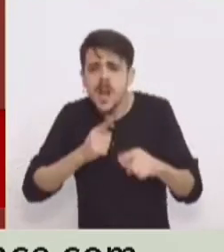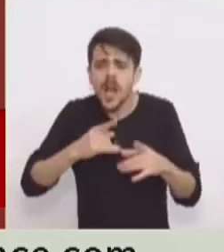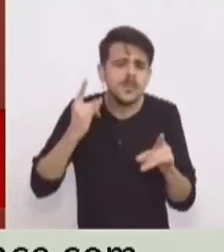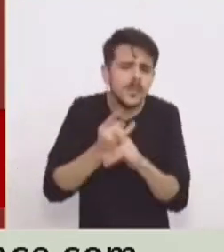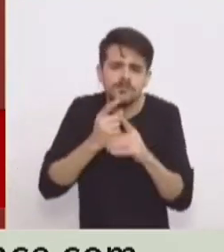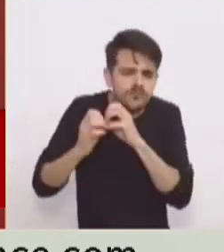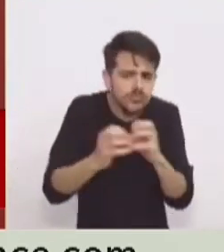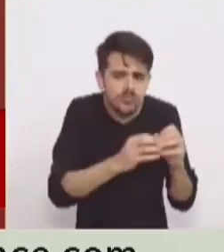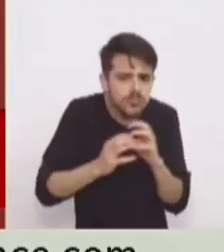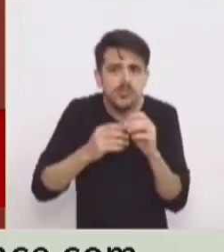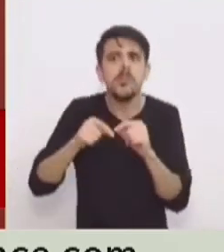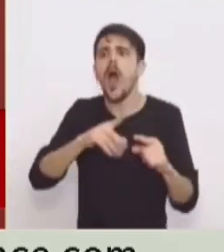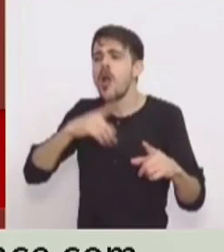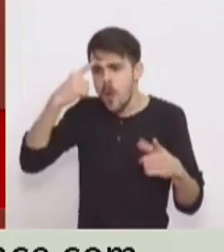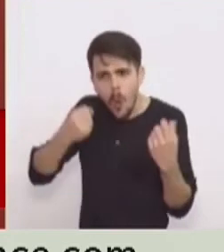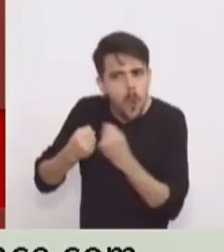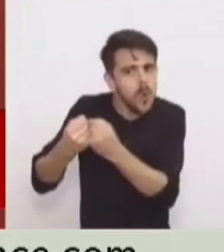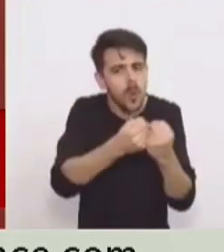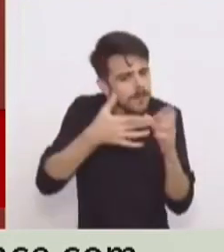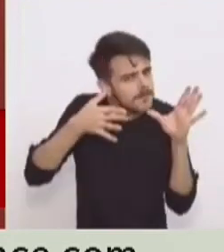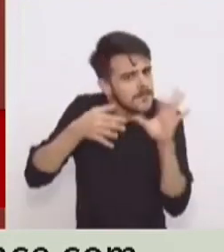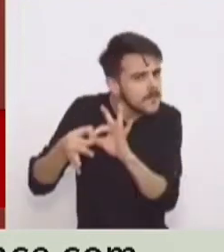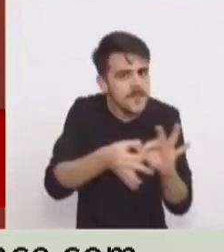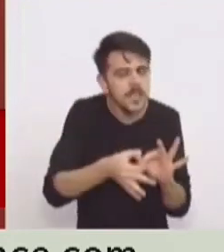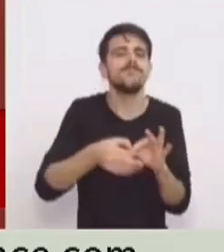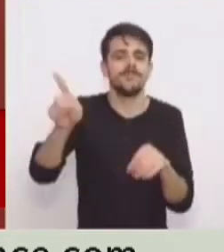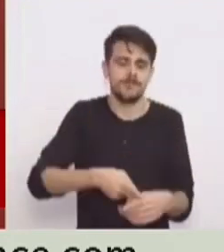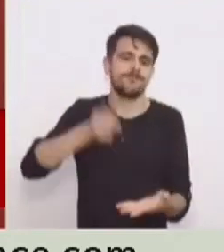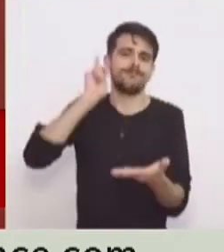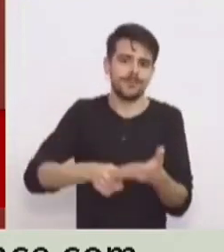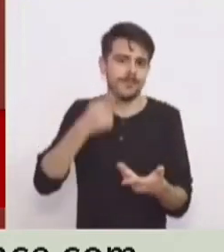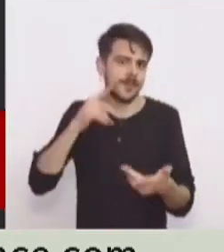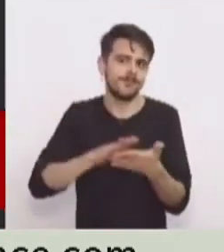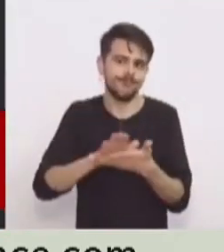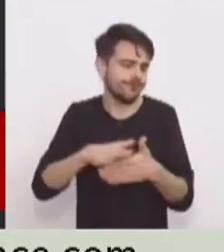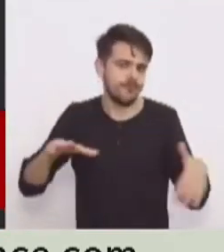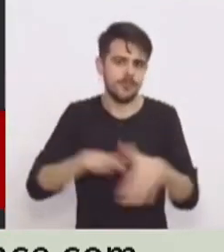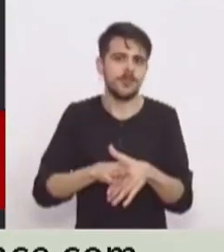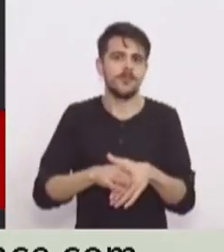de manera coordinada y de manera conjunta para buscar un resultado concreto y eficiente.